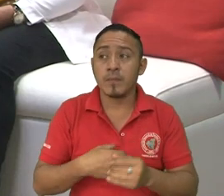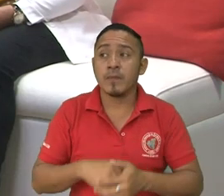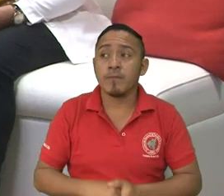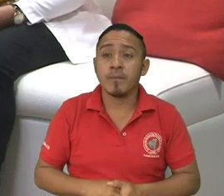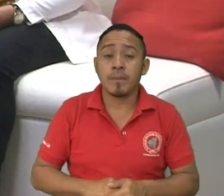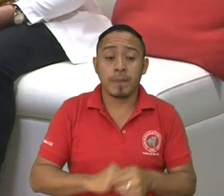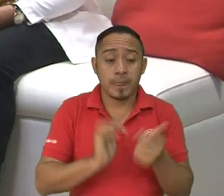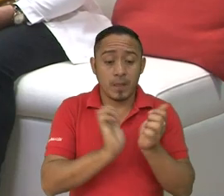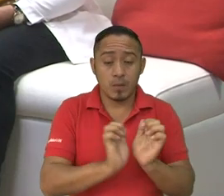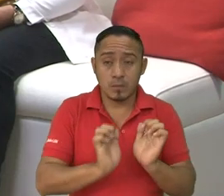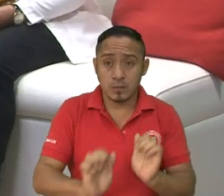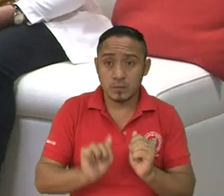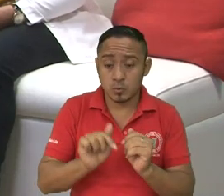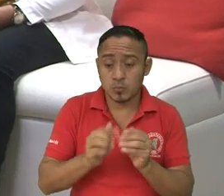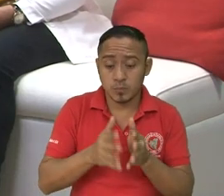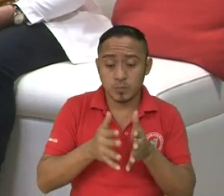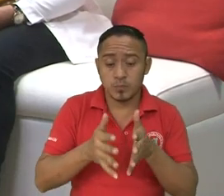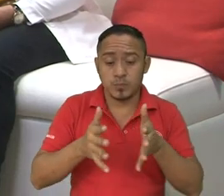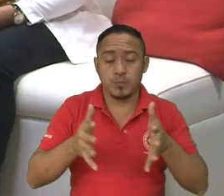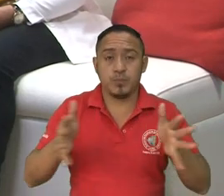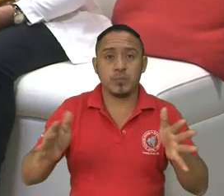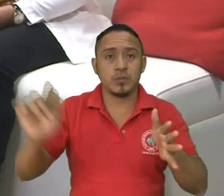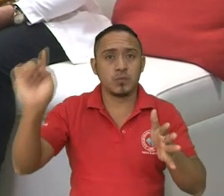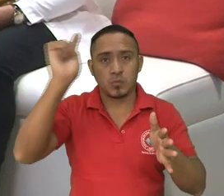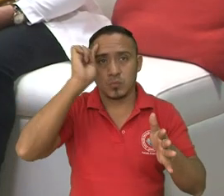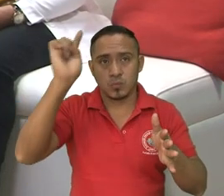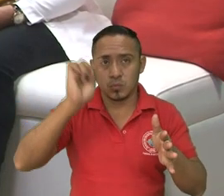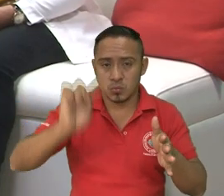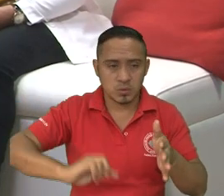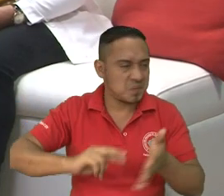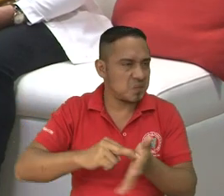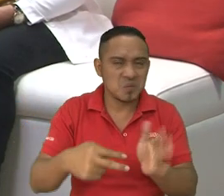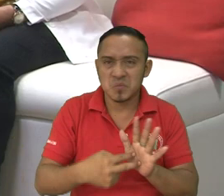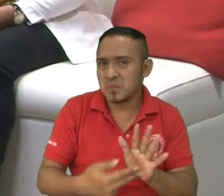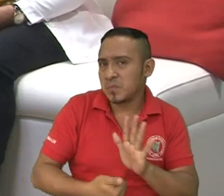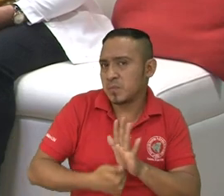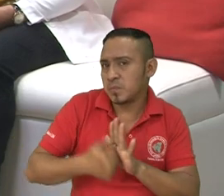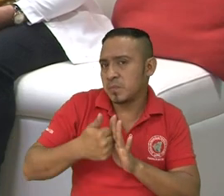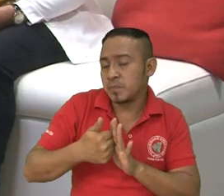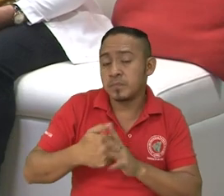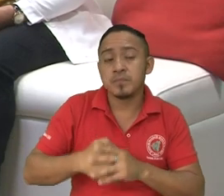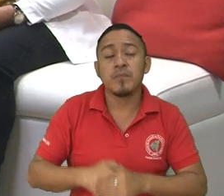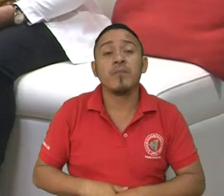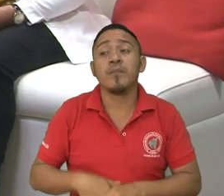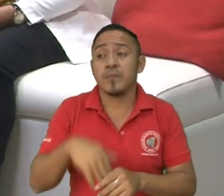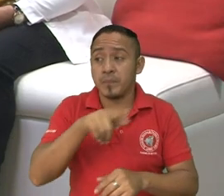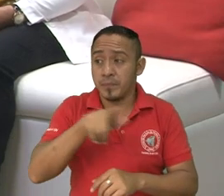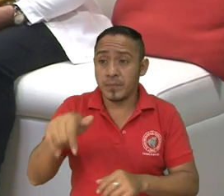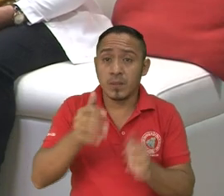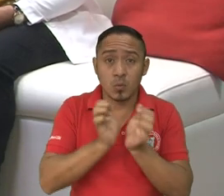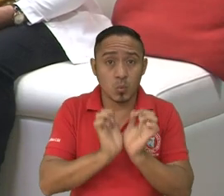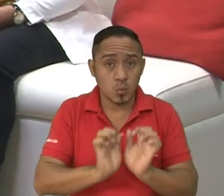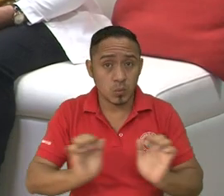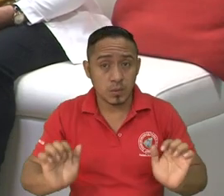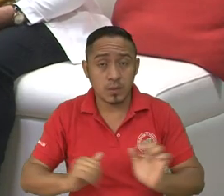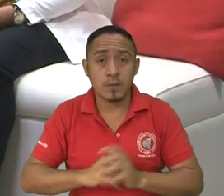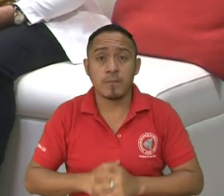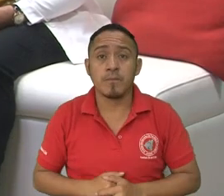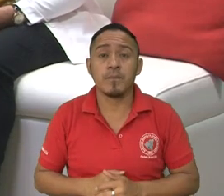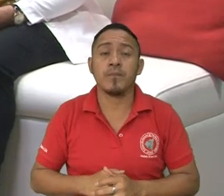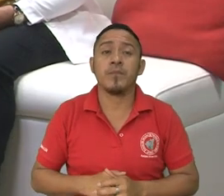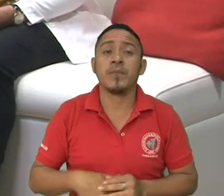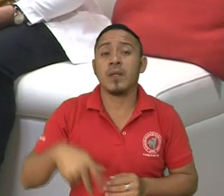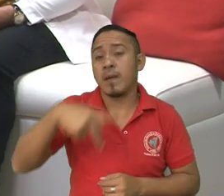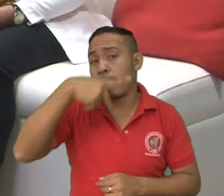niños chiquitos, cuando ellos van creciendo, ellos no saben qué es un autoestima. Sí. Los niños, ellos entonces en ese momento,